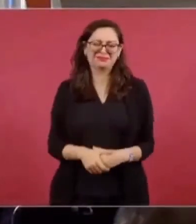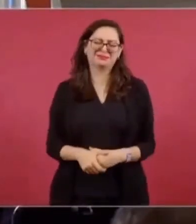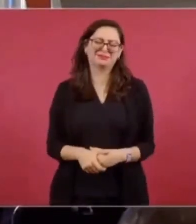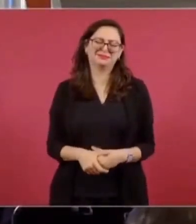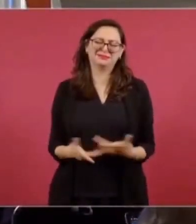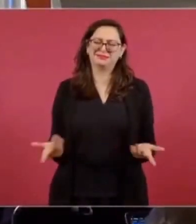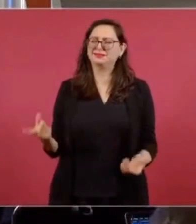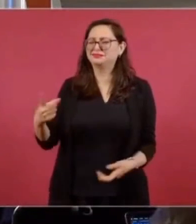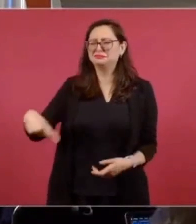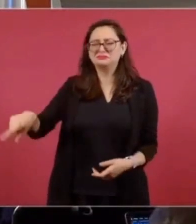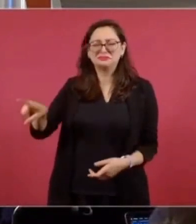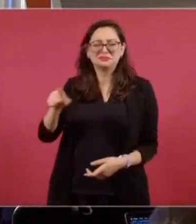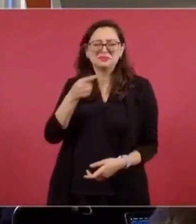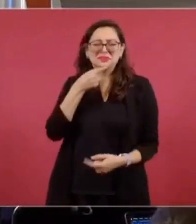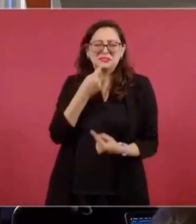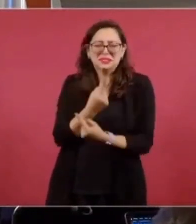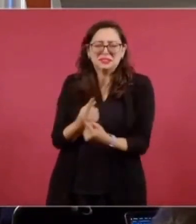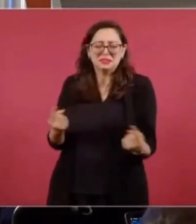y creo que los